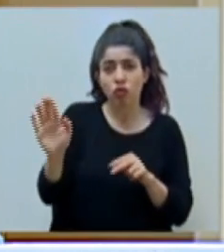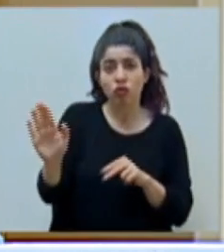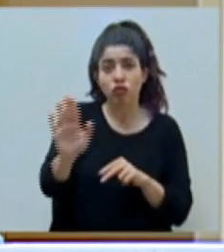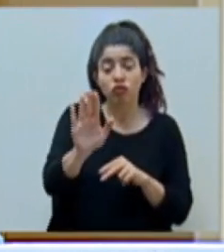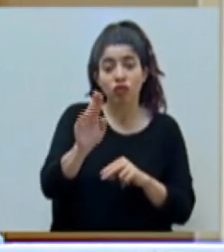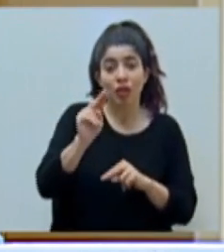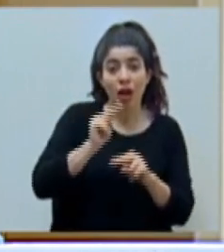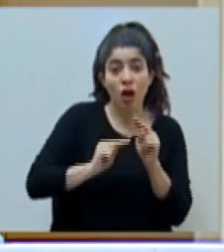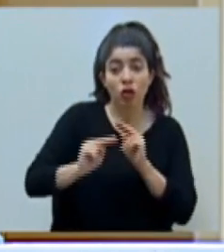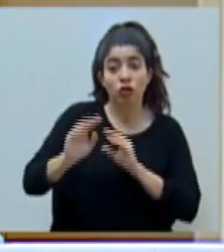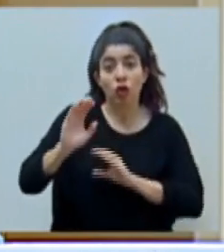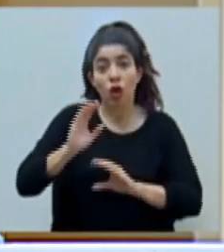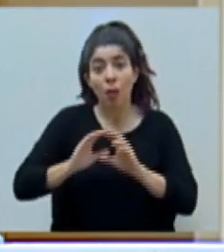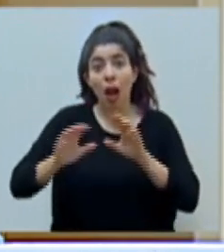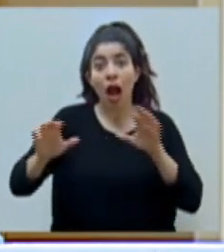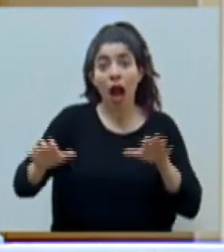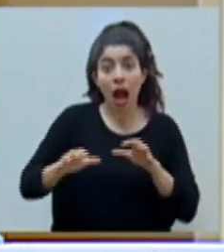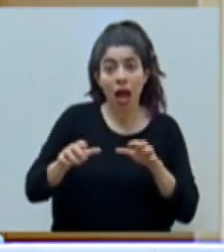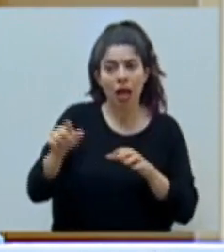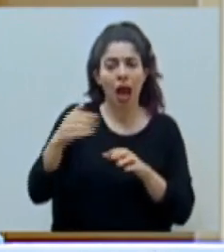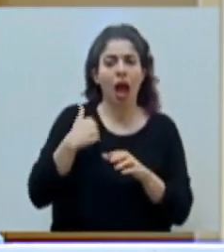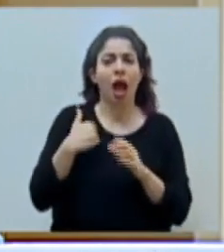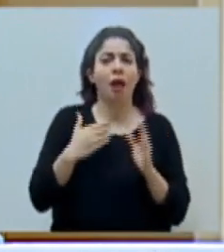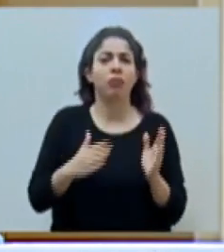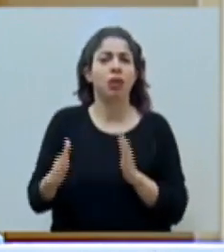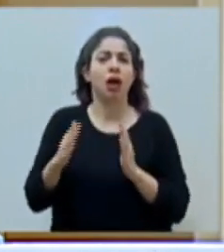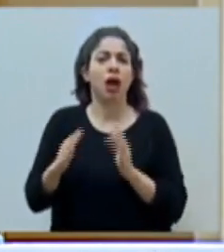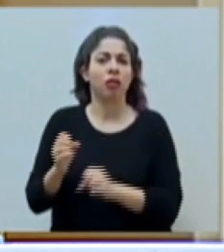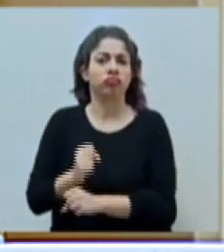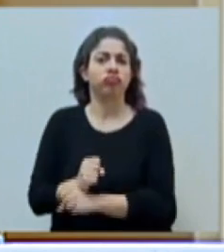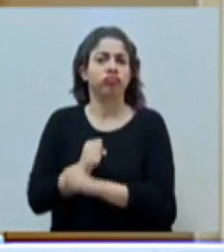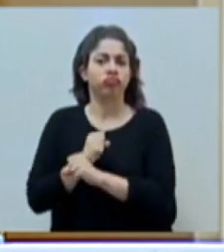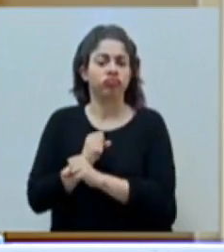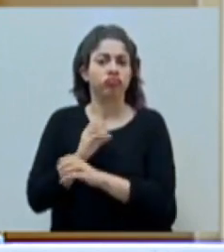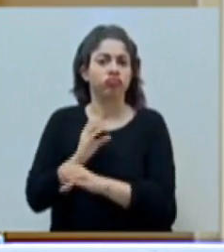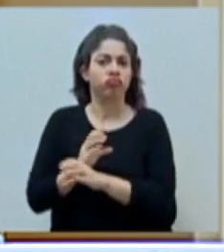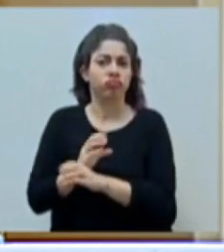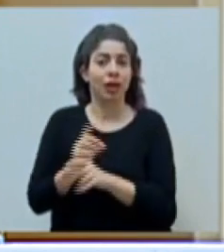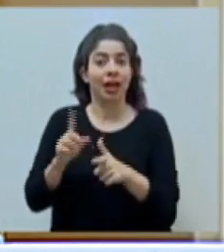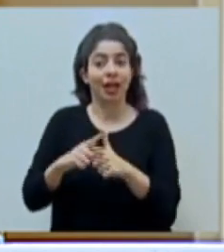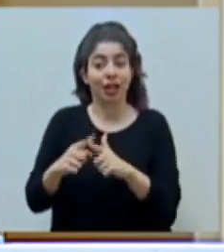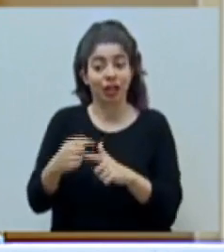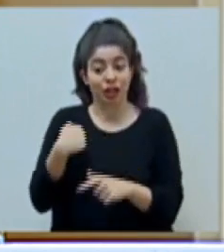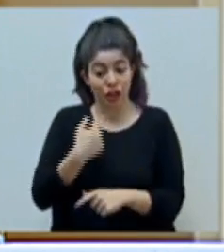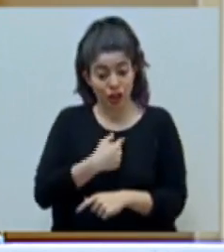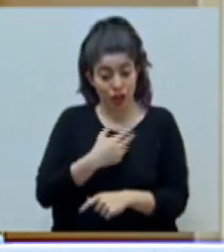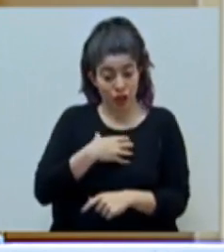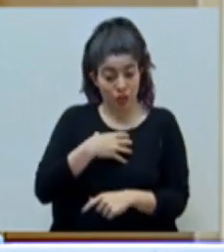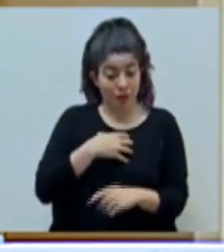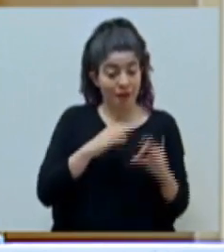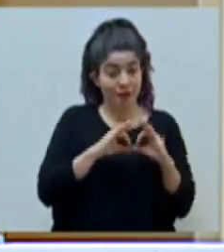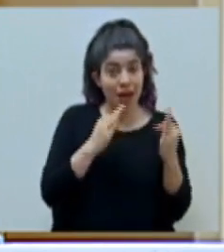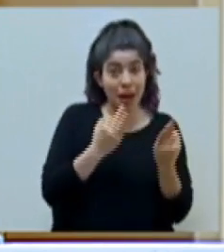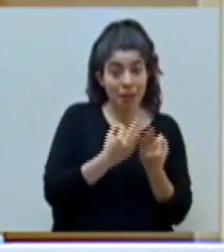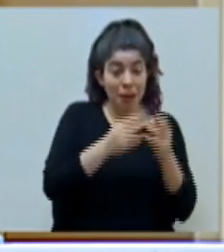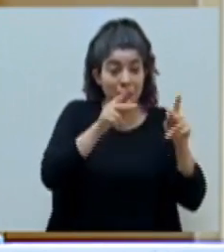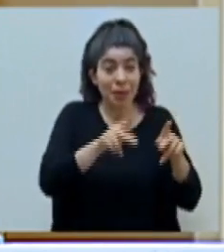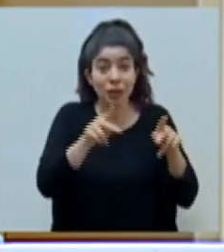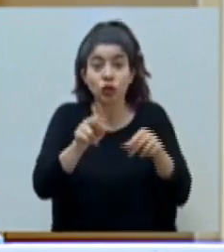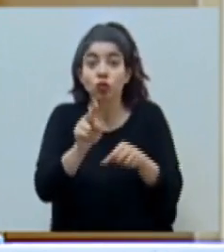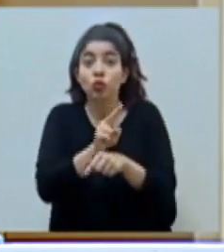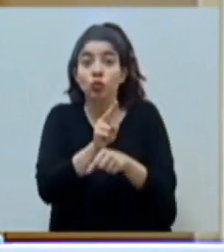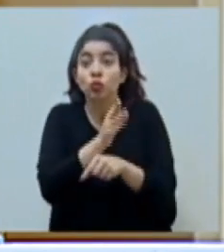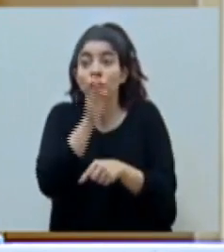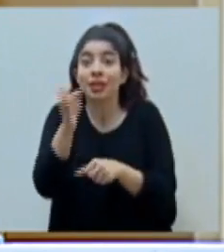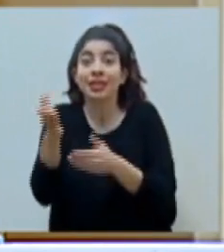actividades comerciales también toman todas sus previsiones, y entonces nos toca a nosotros, en nuestras familias, a los usuarios de esos